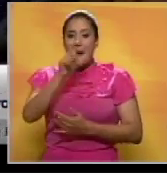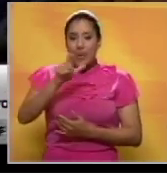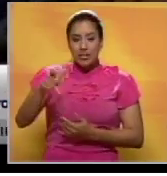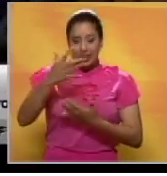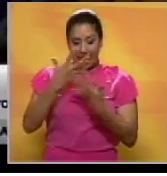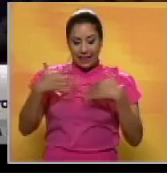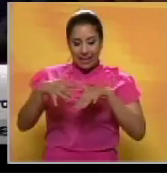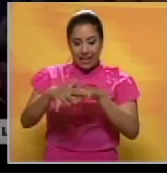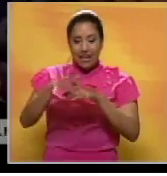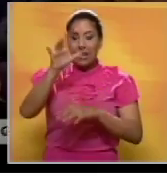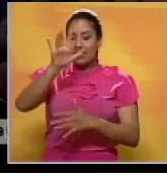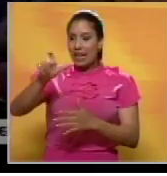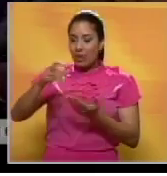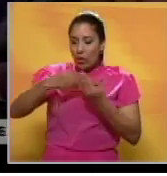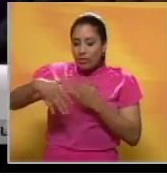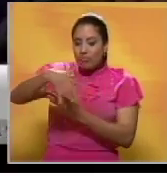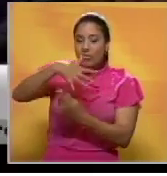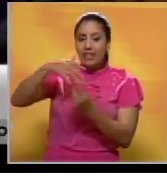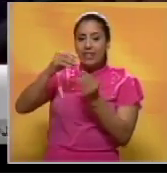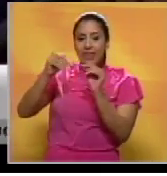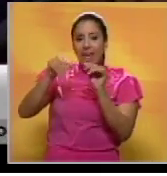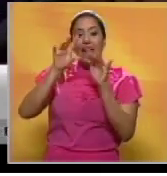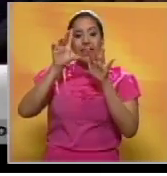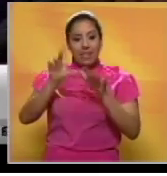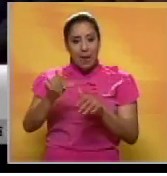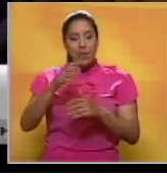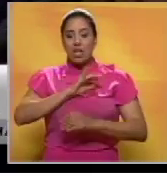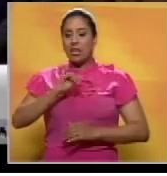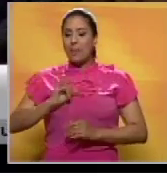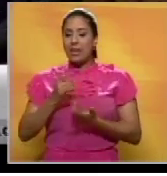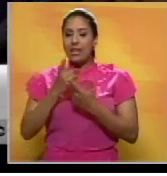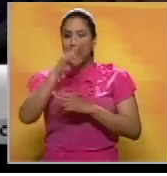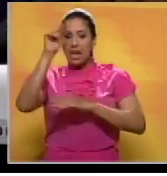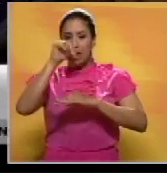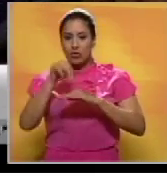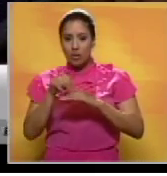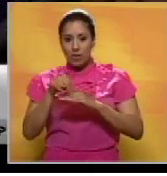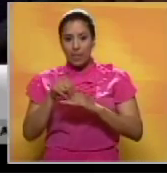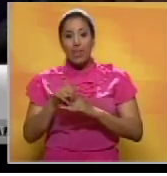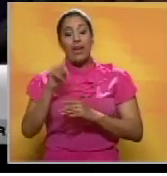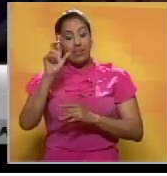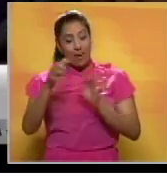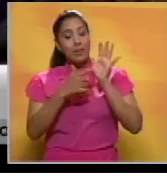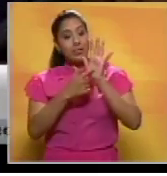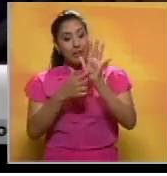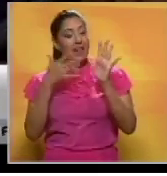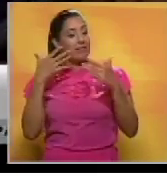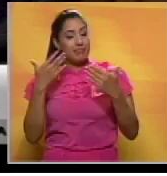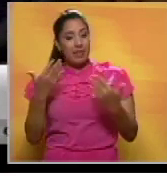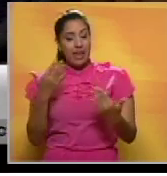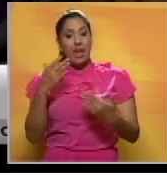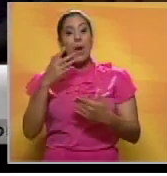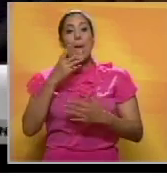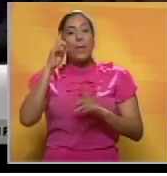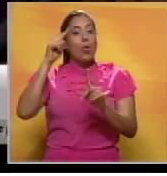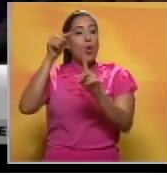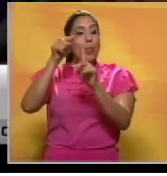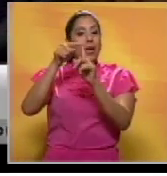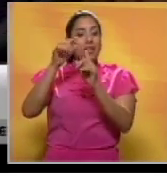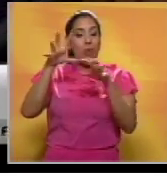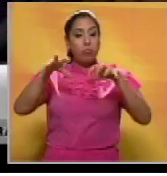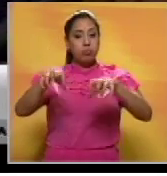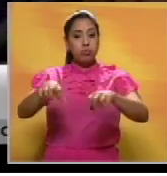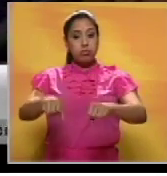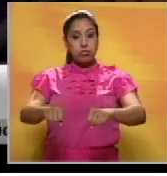la integridad territorial y la autodeterminación nacional. Cabe destacar que los propósitos